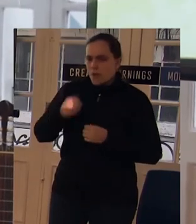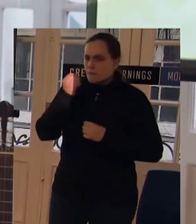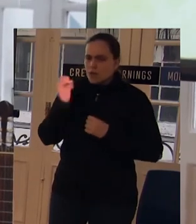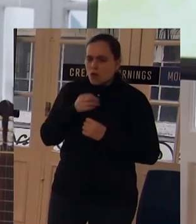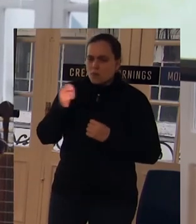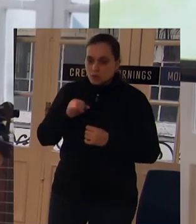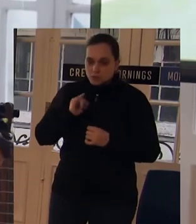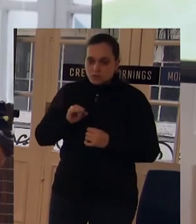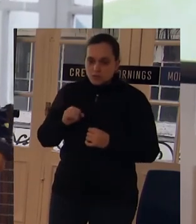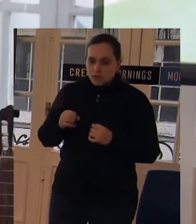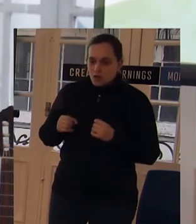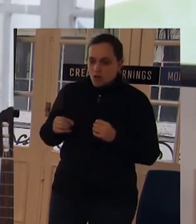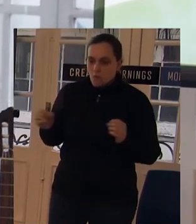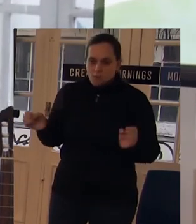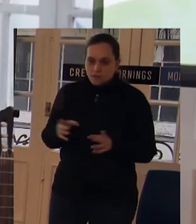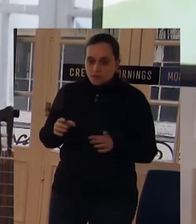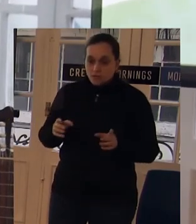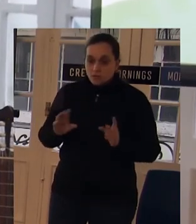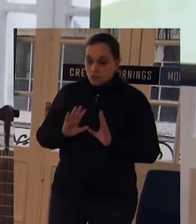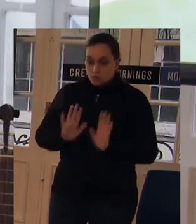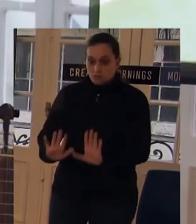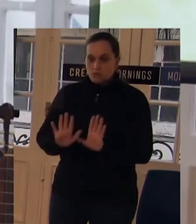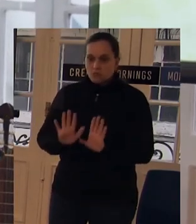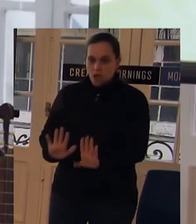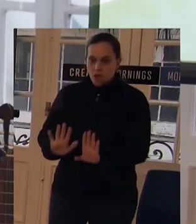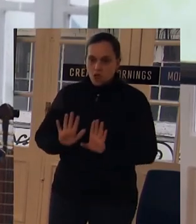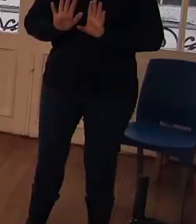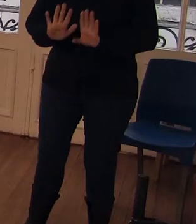perfecto, pero en algún momento hay que parar.